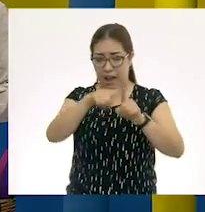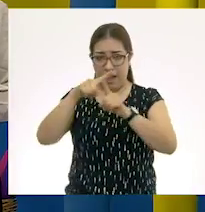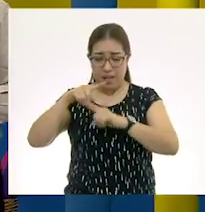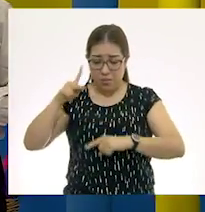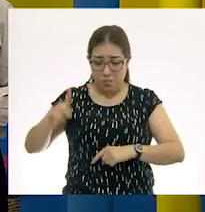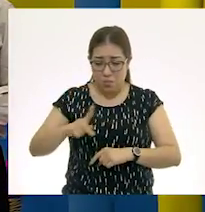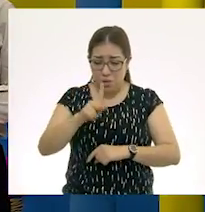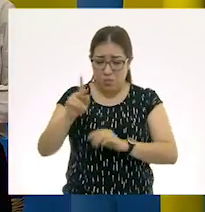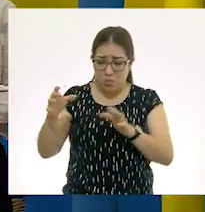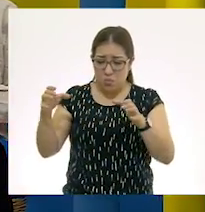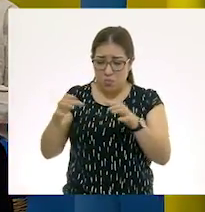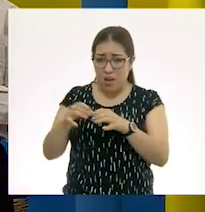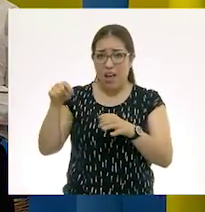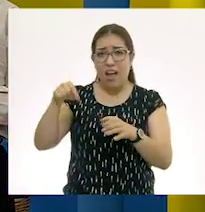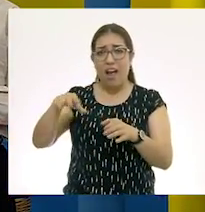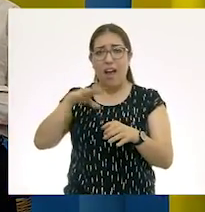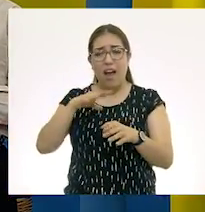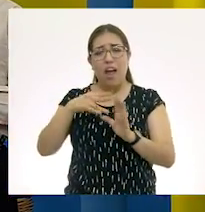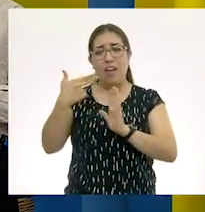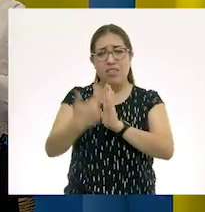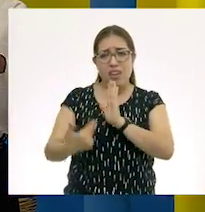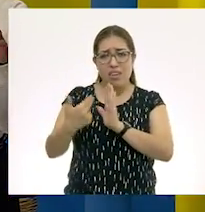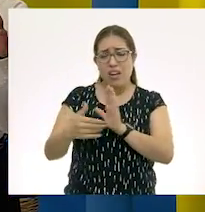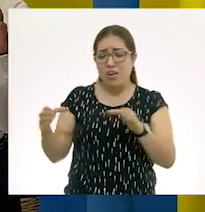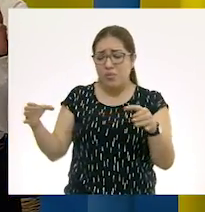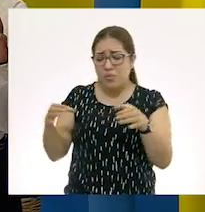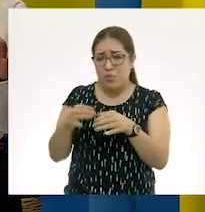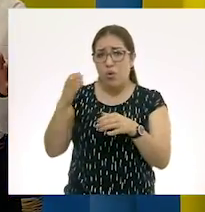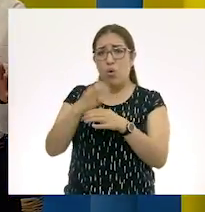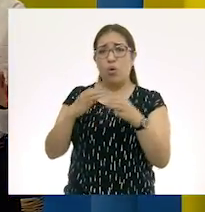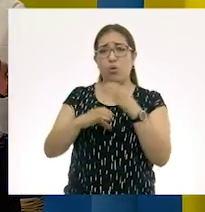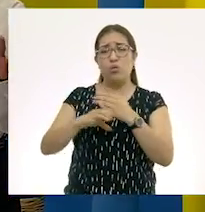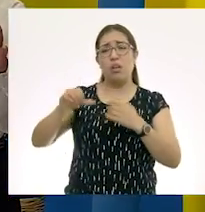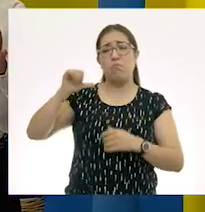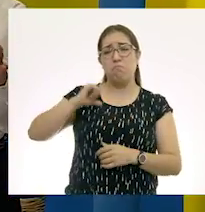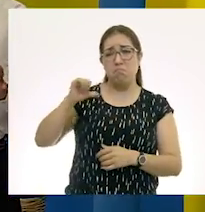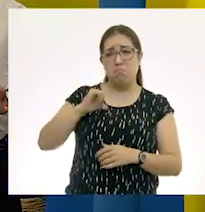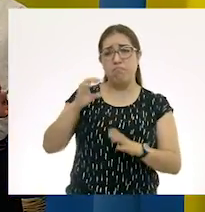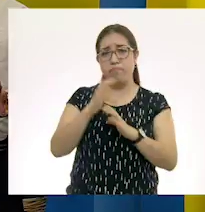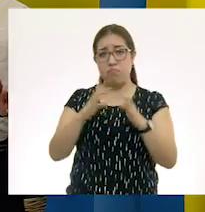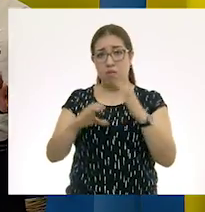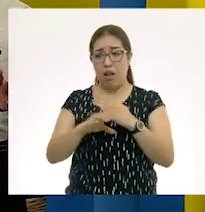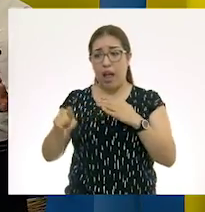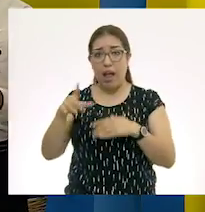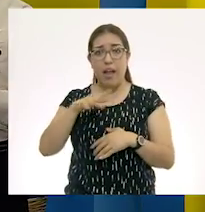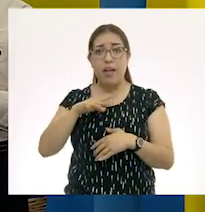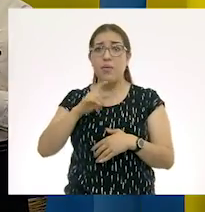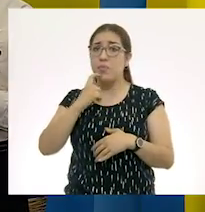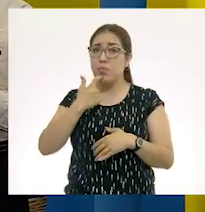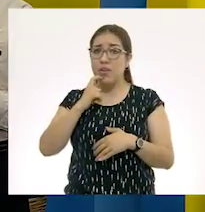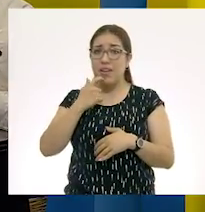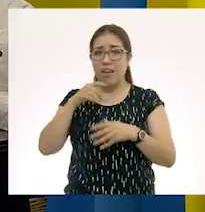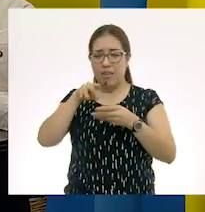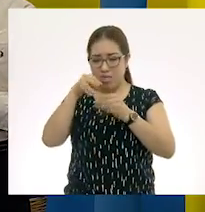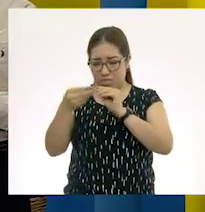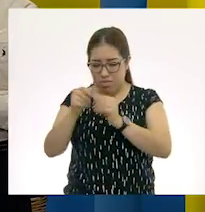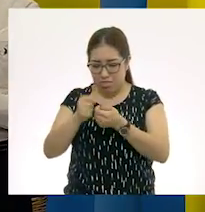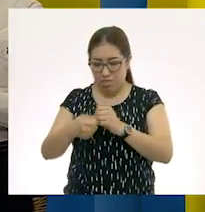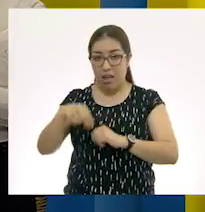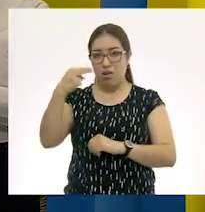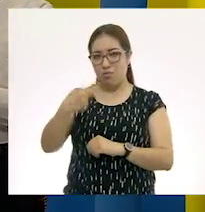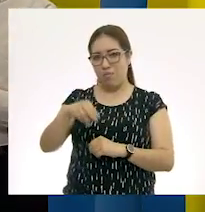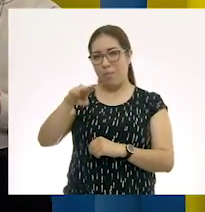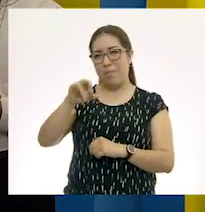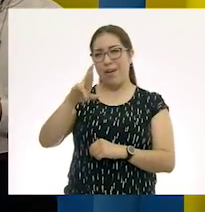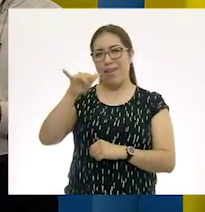es reconocido por los talleres artesanales otomíes, donde confeccionan las muñecas de trapo conocidas como Marías.